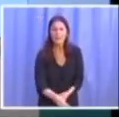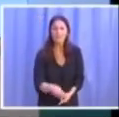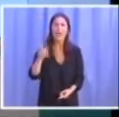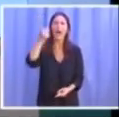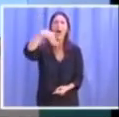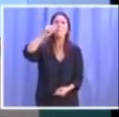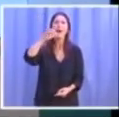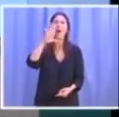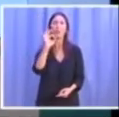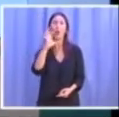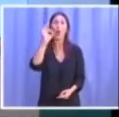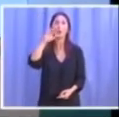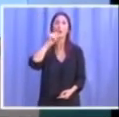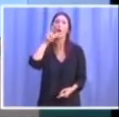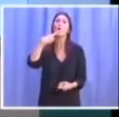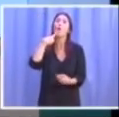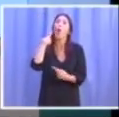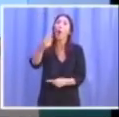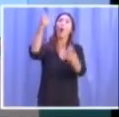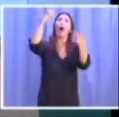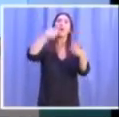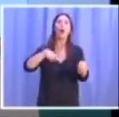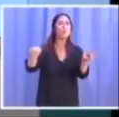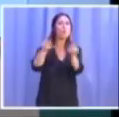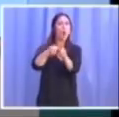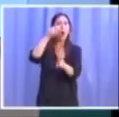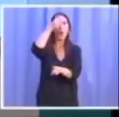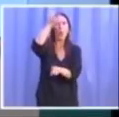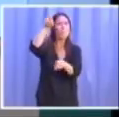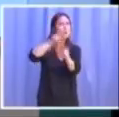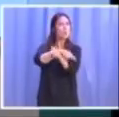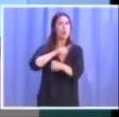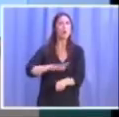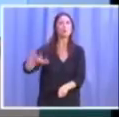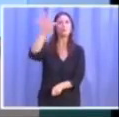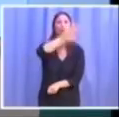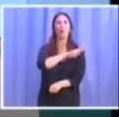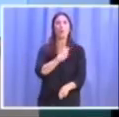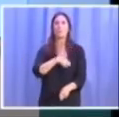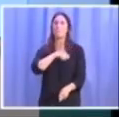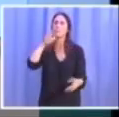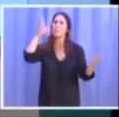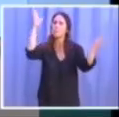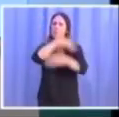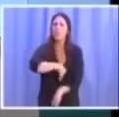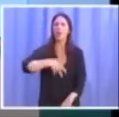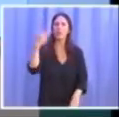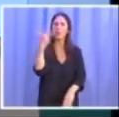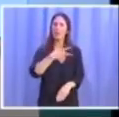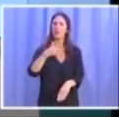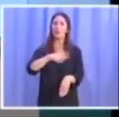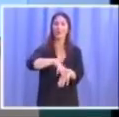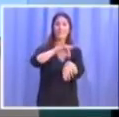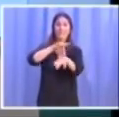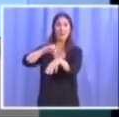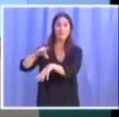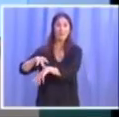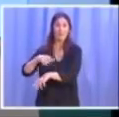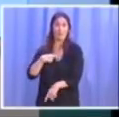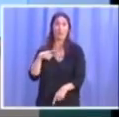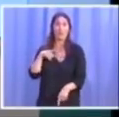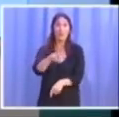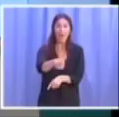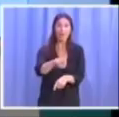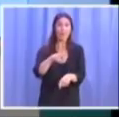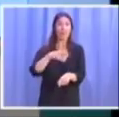don Amancio Ortega y ojalá tuviéramos 100.000 Amancio Ortega en España, porque no hay derecho que esos enfermos de cáncer, por la inanición